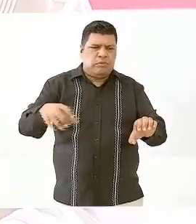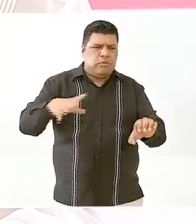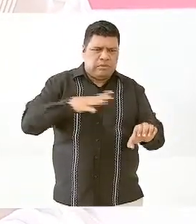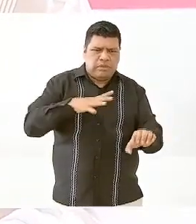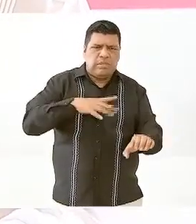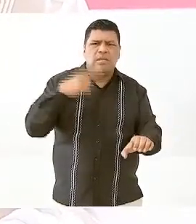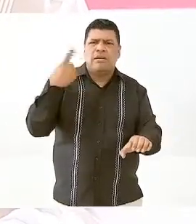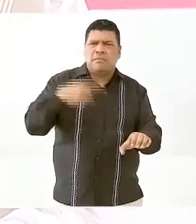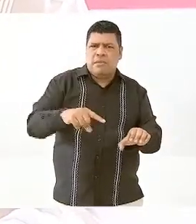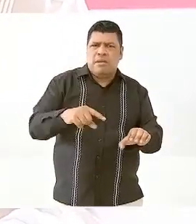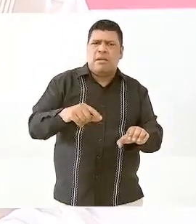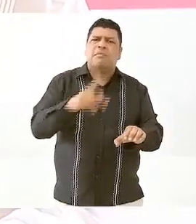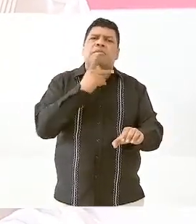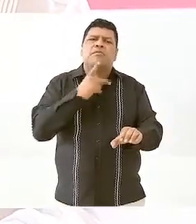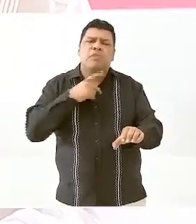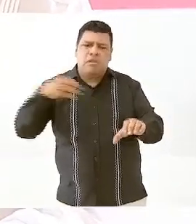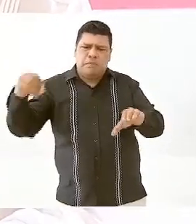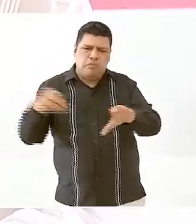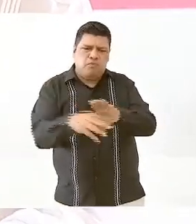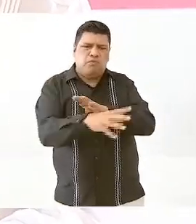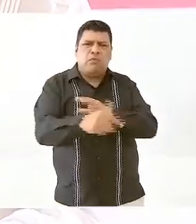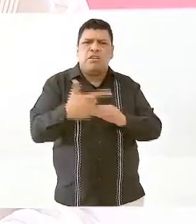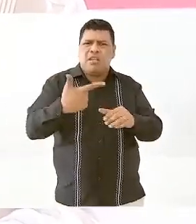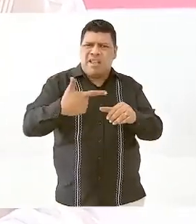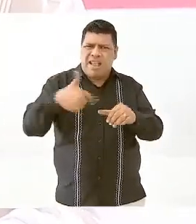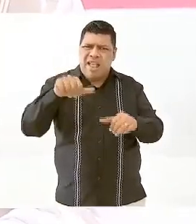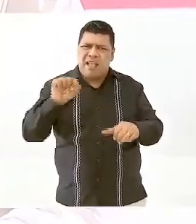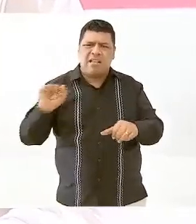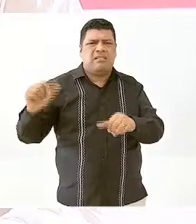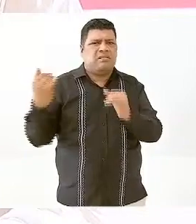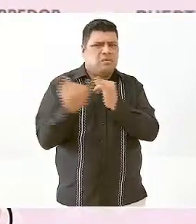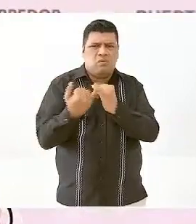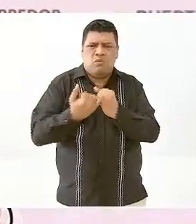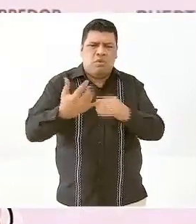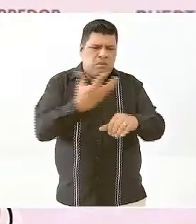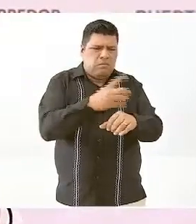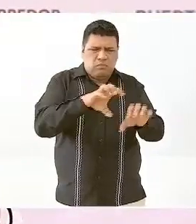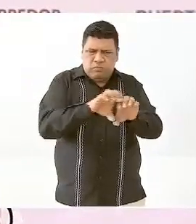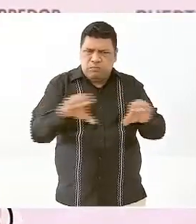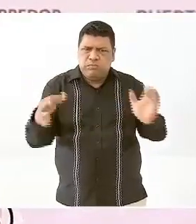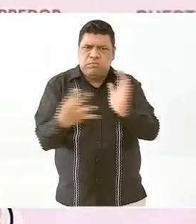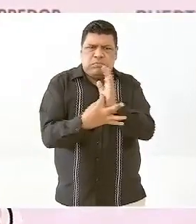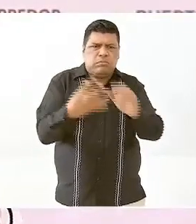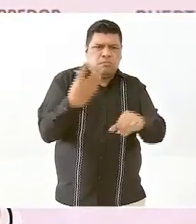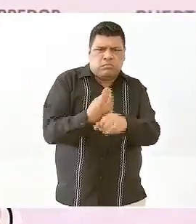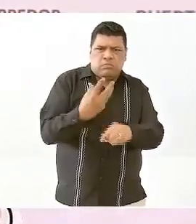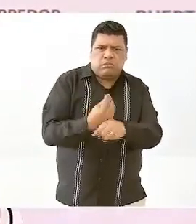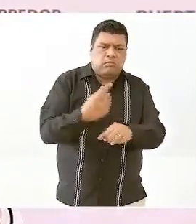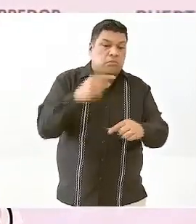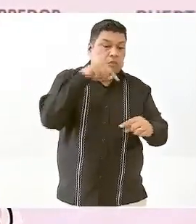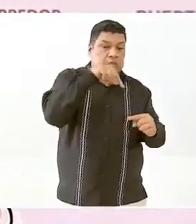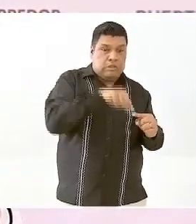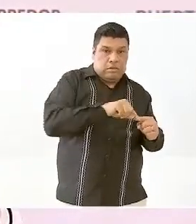para transportar petróleo y gas de un océano a otro.